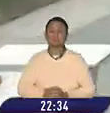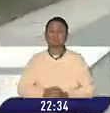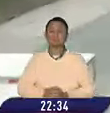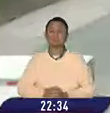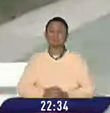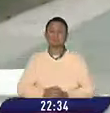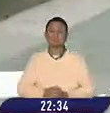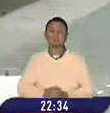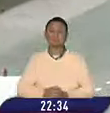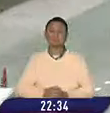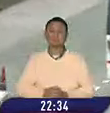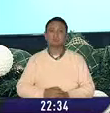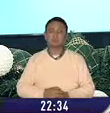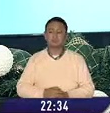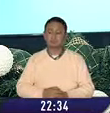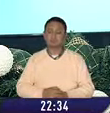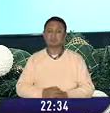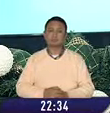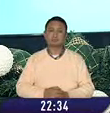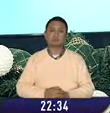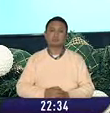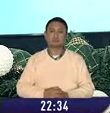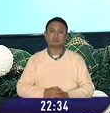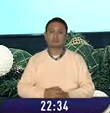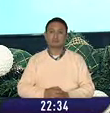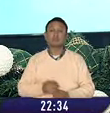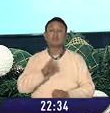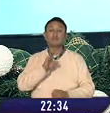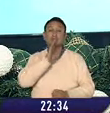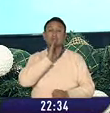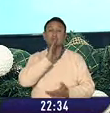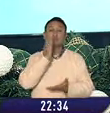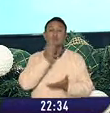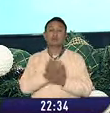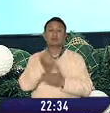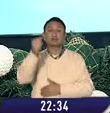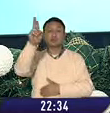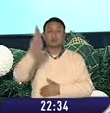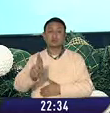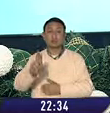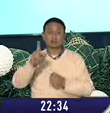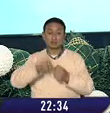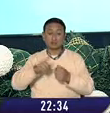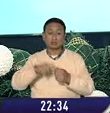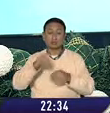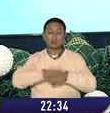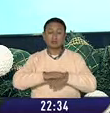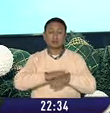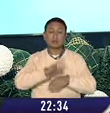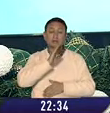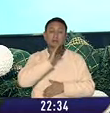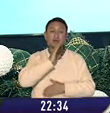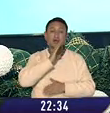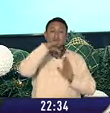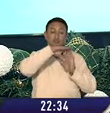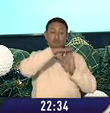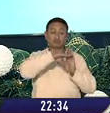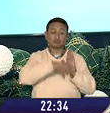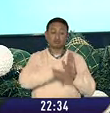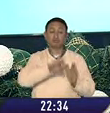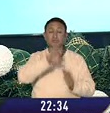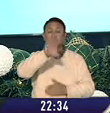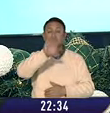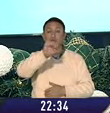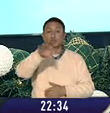divina los cortes de agua potable en el sur de Quito debido al desabastecimiento de la planta de tratamiento el troje